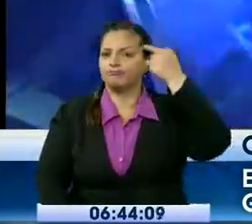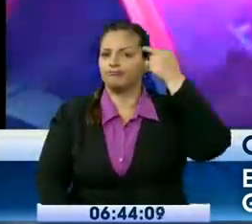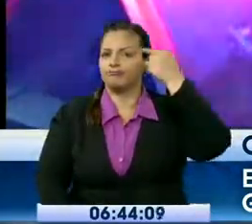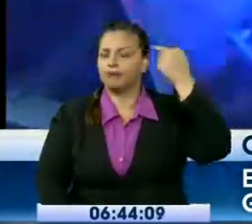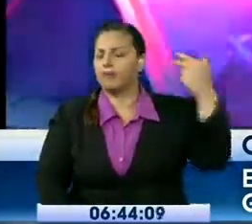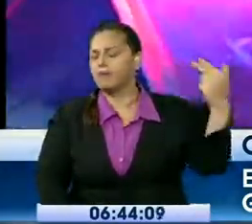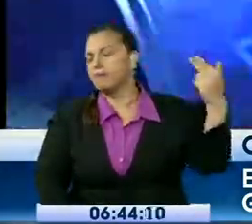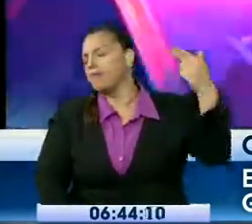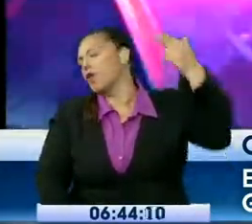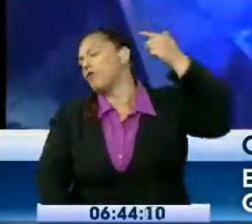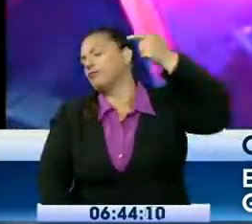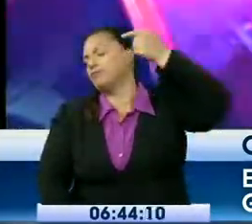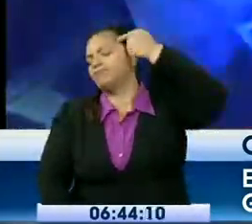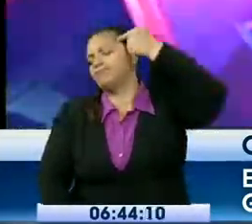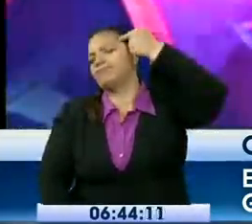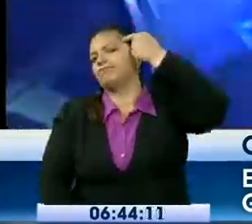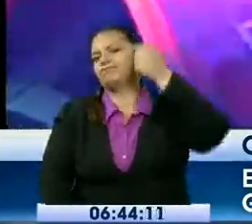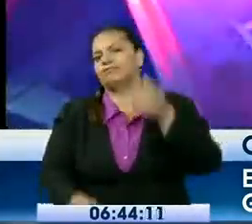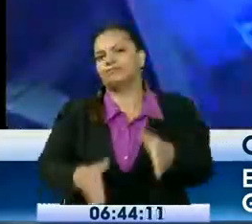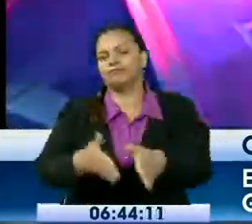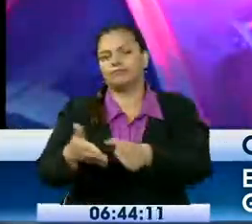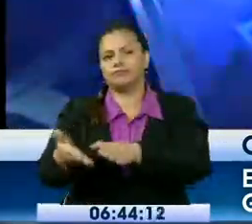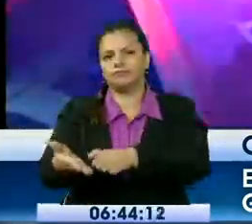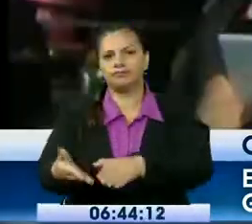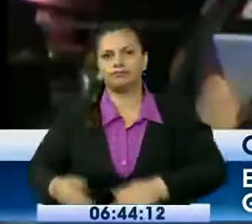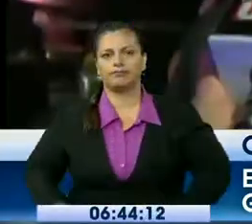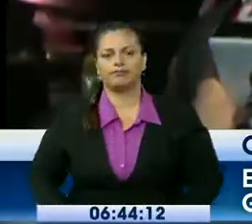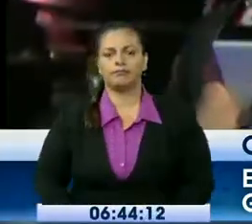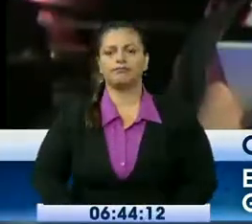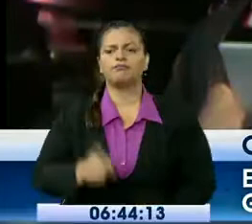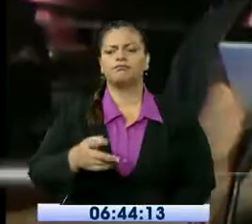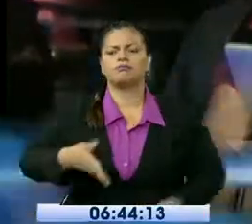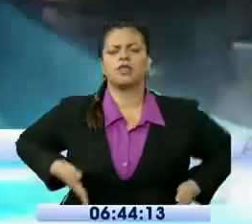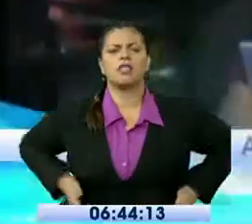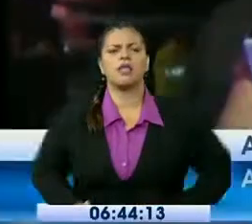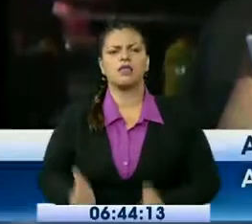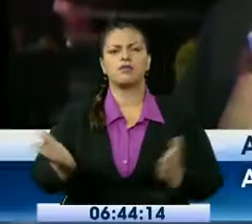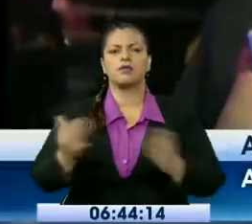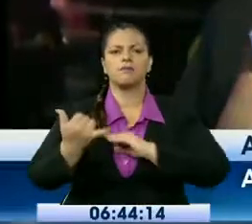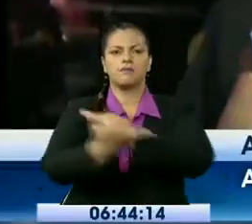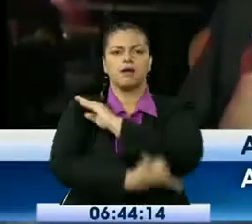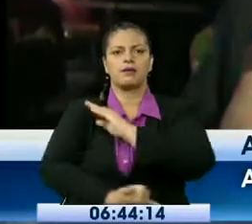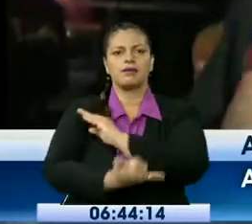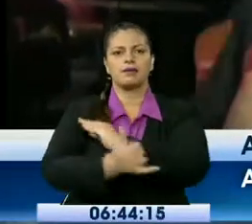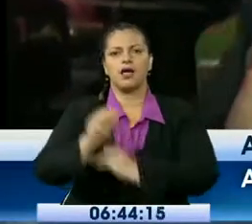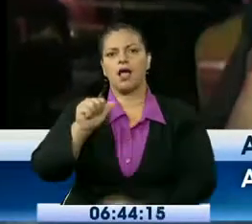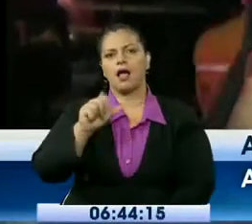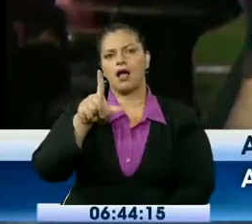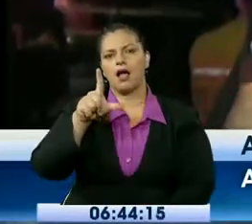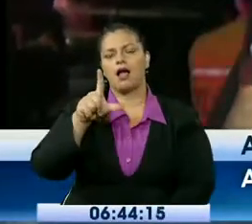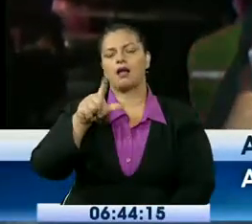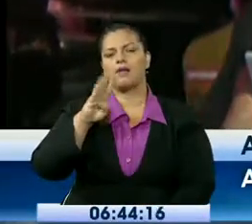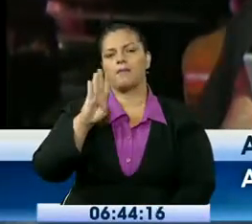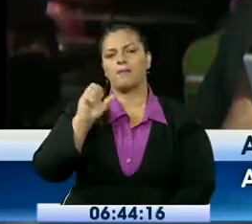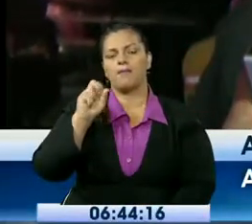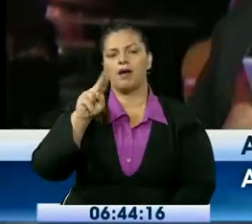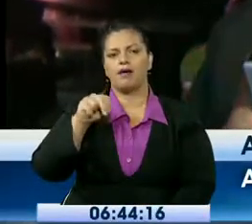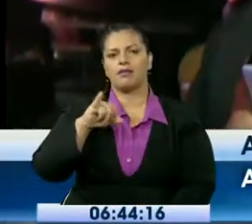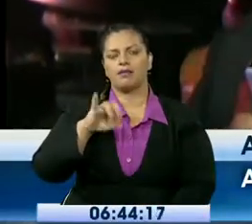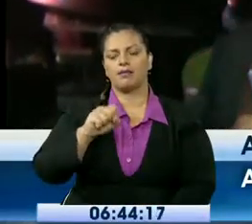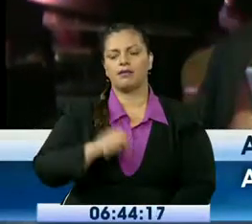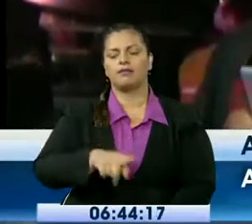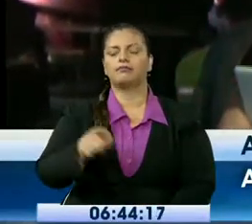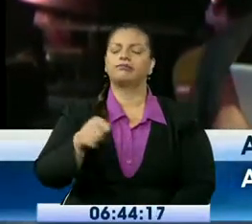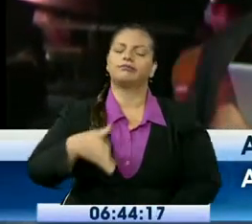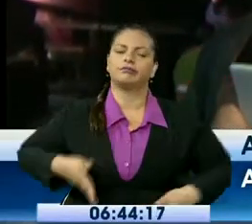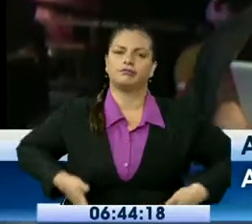ciudadano de nacionalidad albanesa que ha sido victimado mediante arma de fuego. La posición del cadáver se fue encontrado en posición